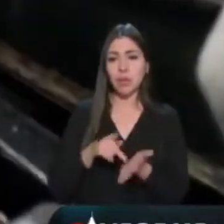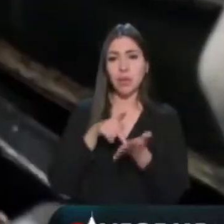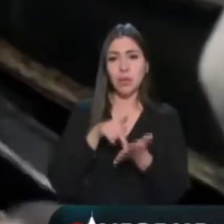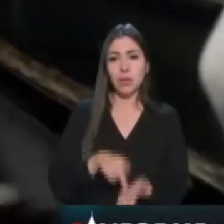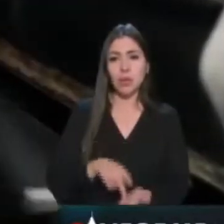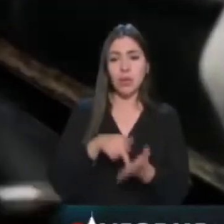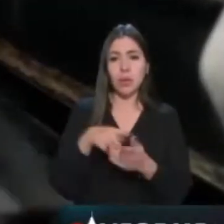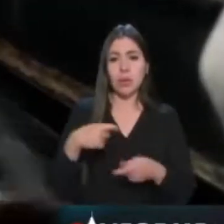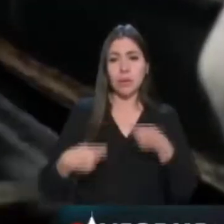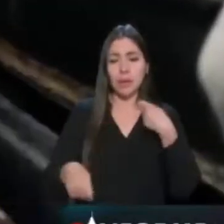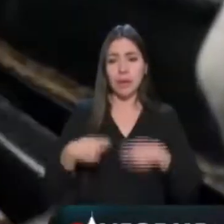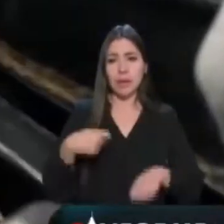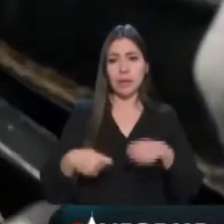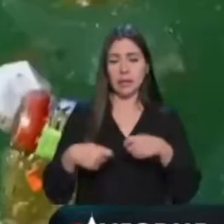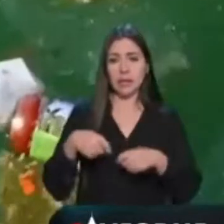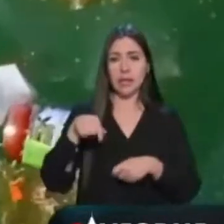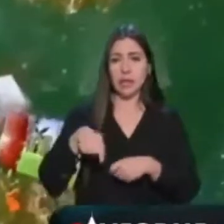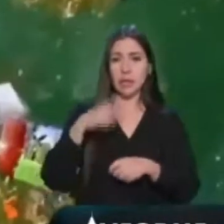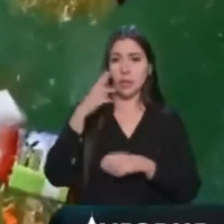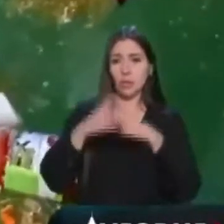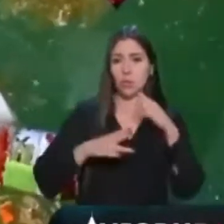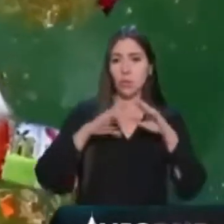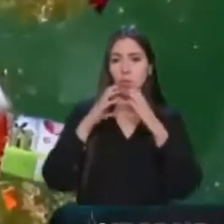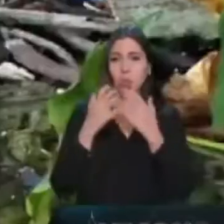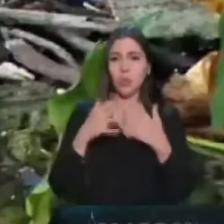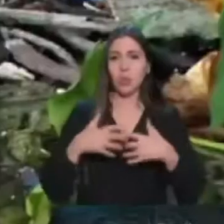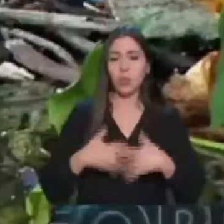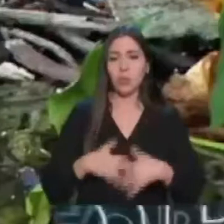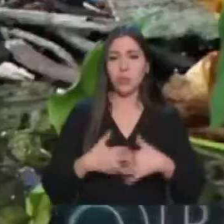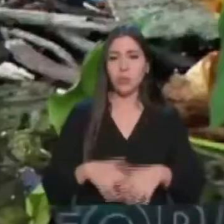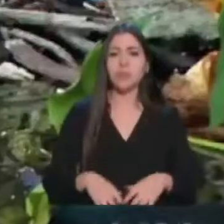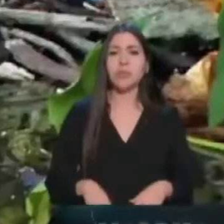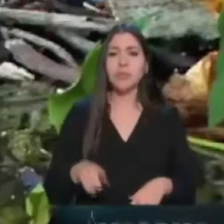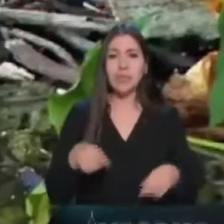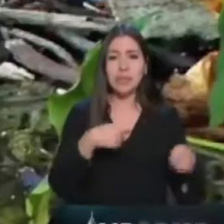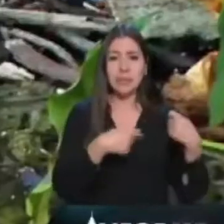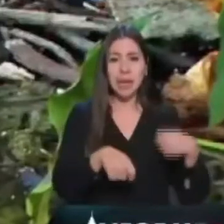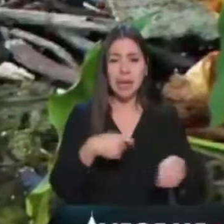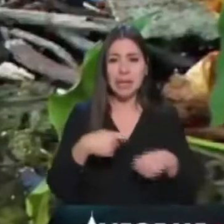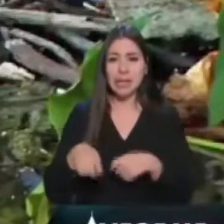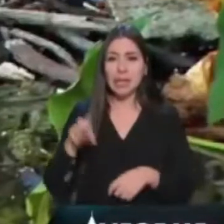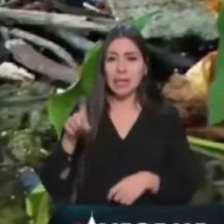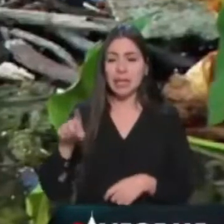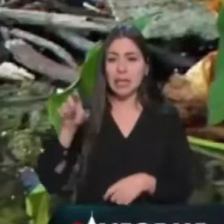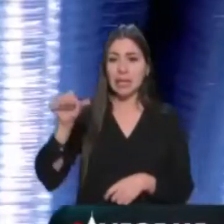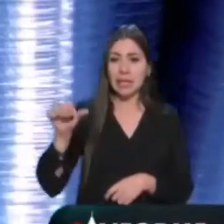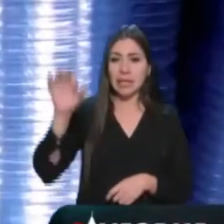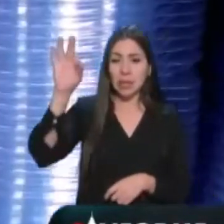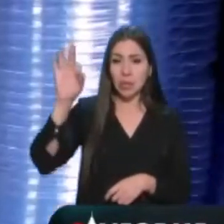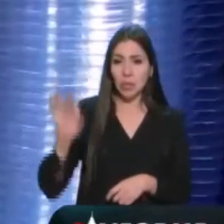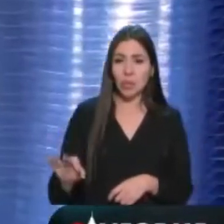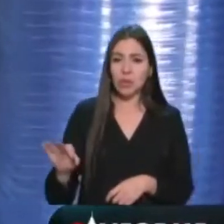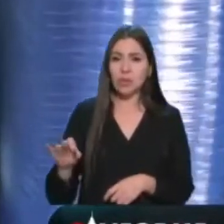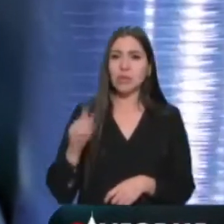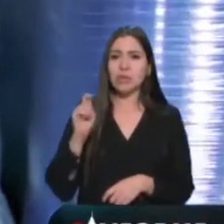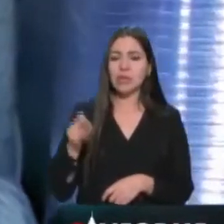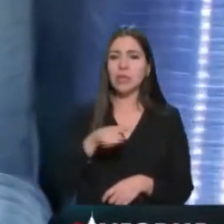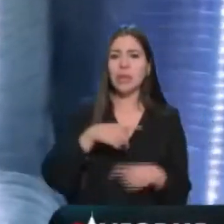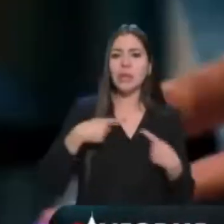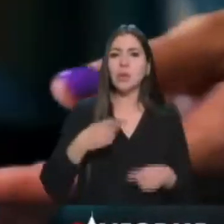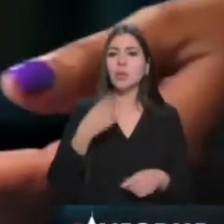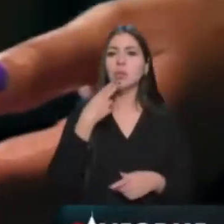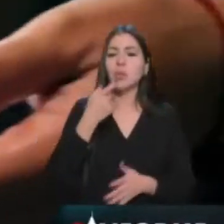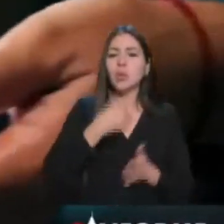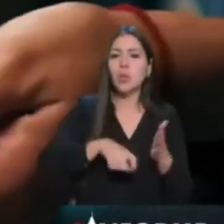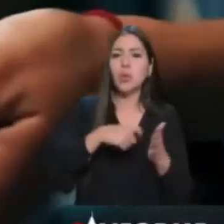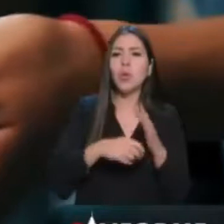plásticos producidos en el planeta. El 36% de estos plásticos están ligados a lo que consumimos: